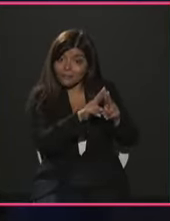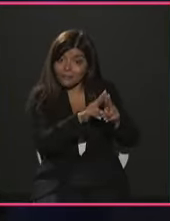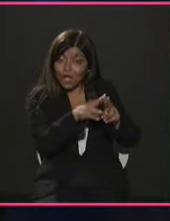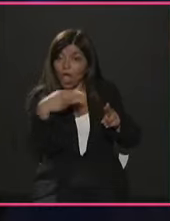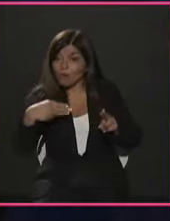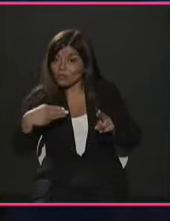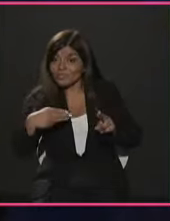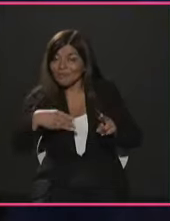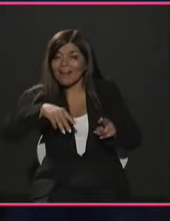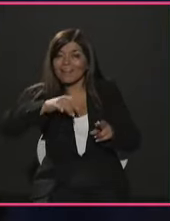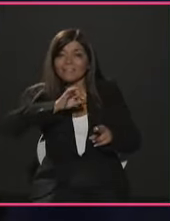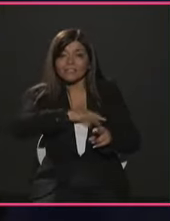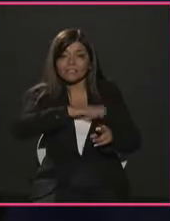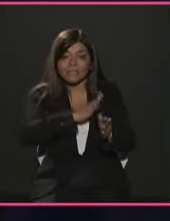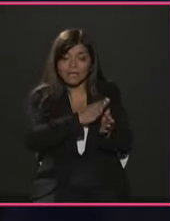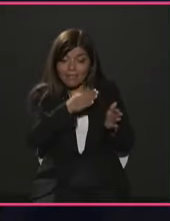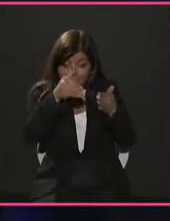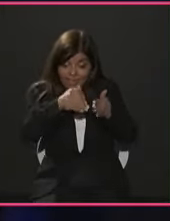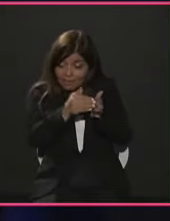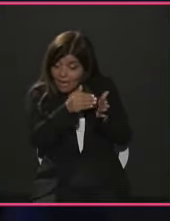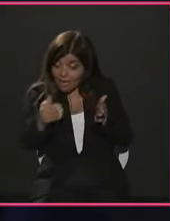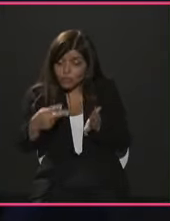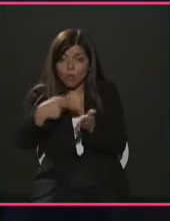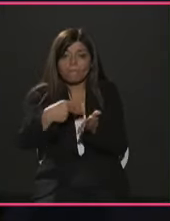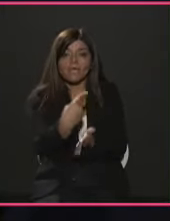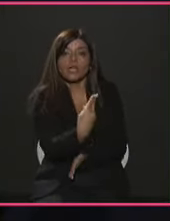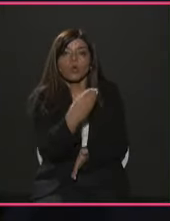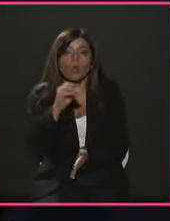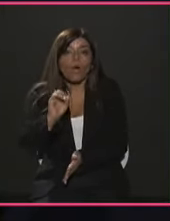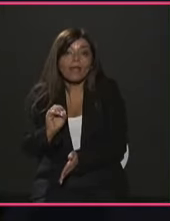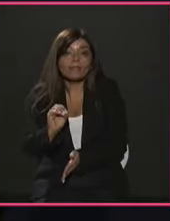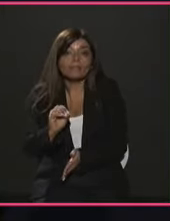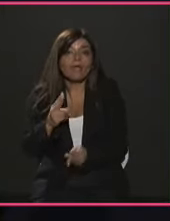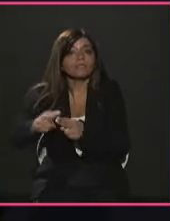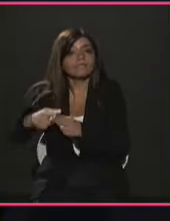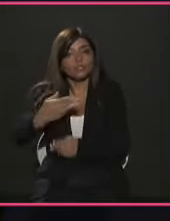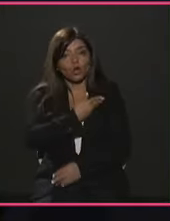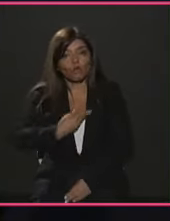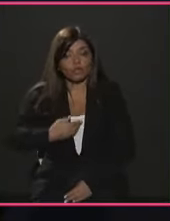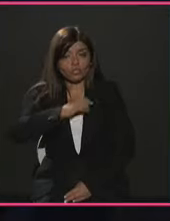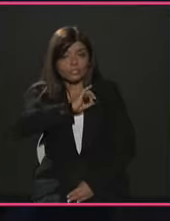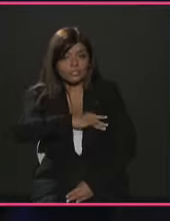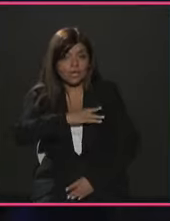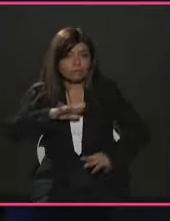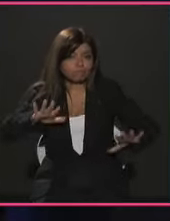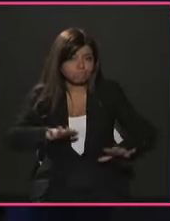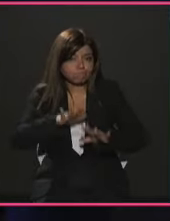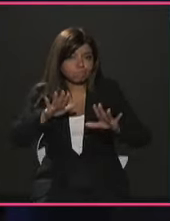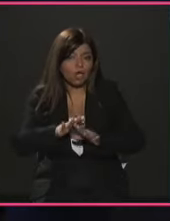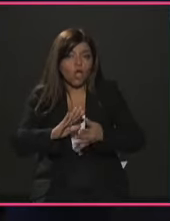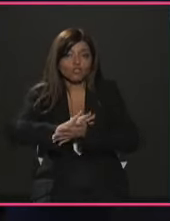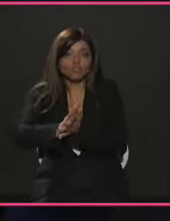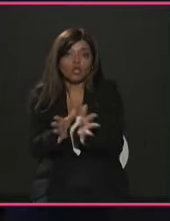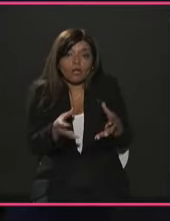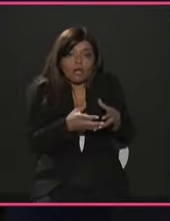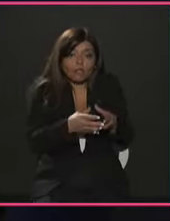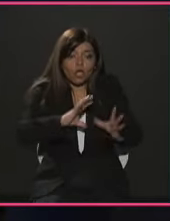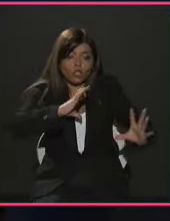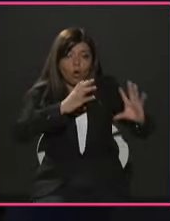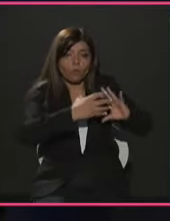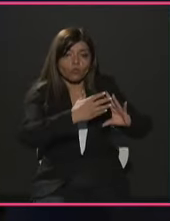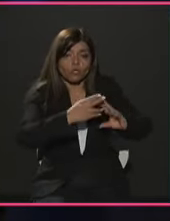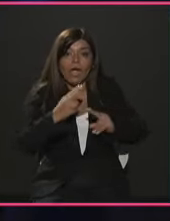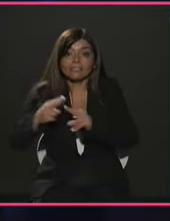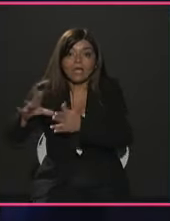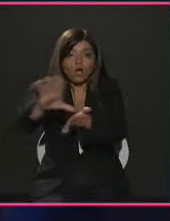municipales de Chile de aquí al 2040 lo que está haciendo el gobierno de chile hasta acá es lo que ha estado intentando hacer toda la comunidad internacional de todo el mundo de hacer que